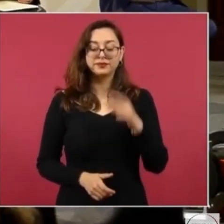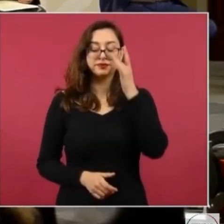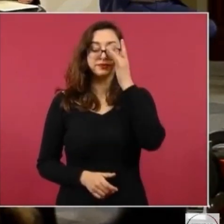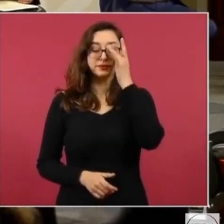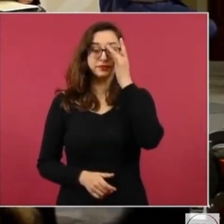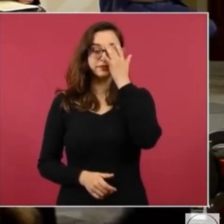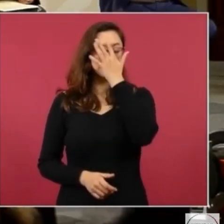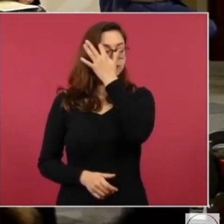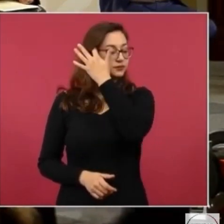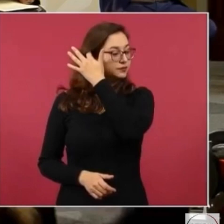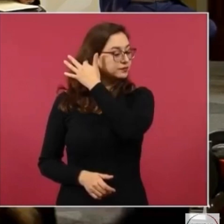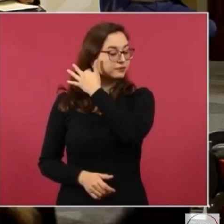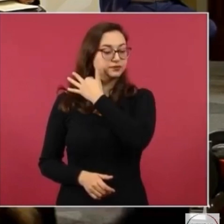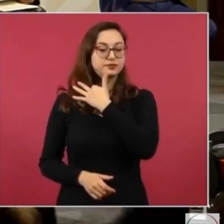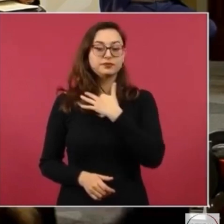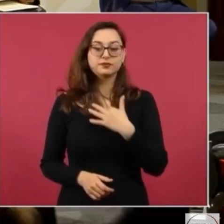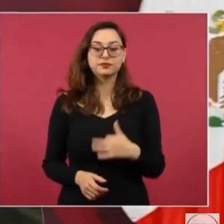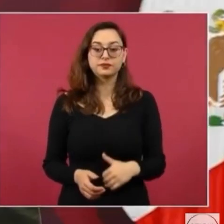la necesidad,